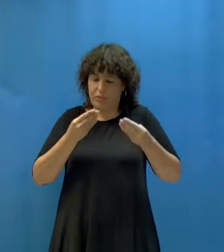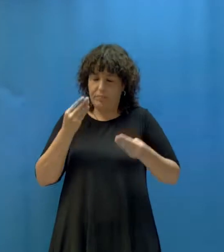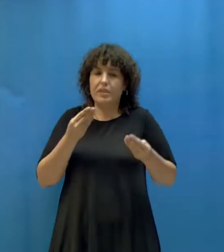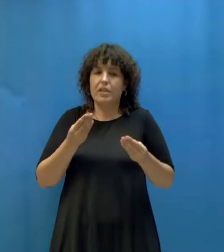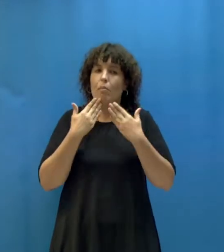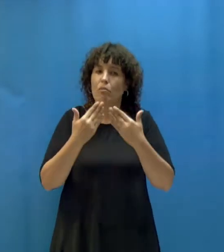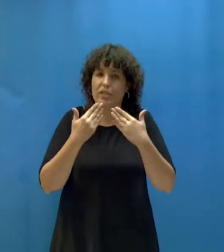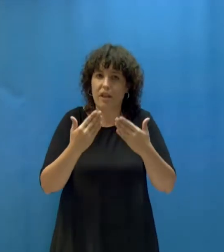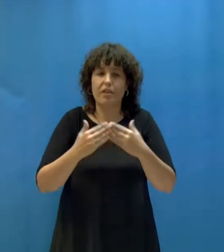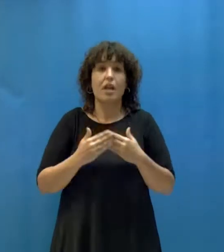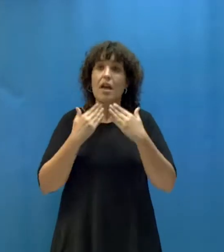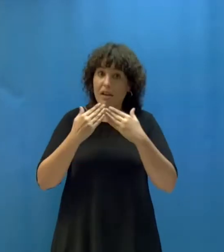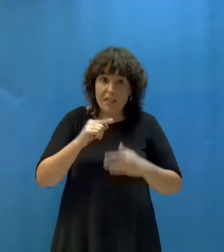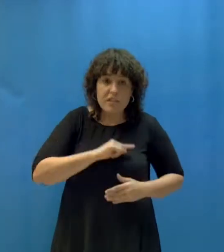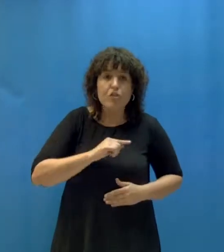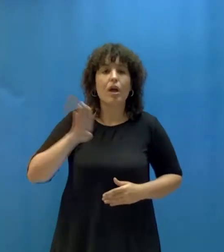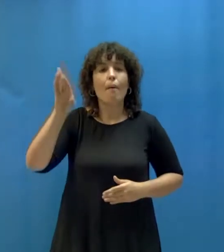señora Pradas. Señor Simón.